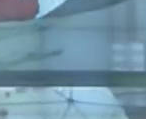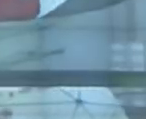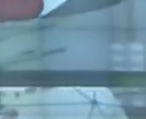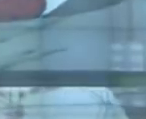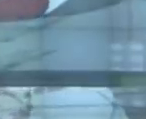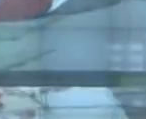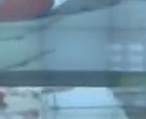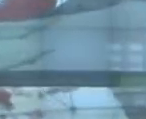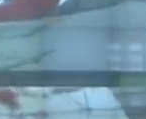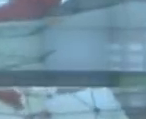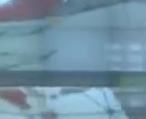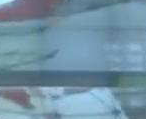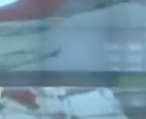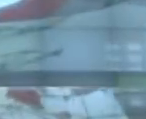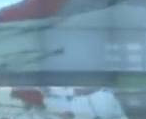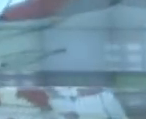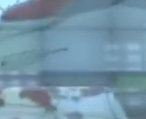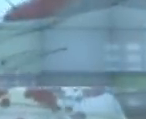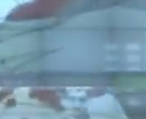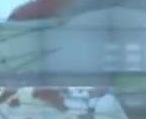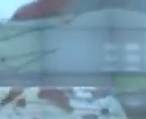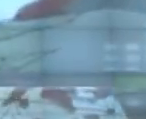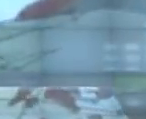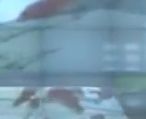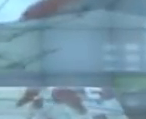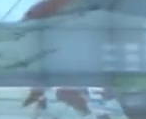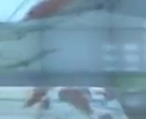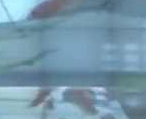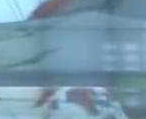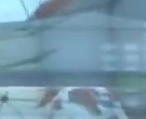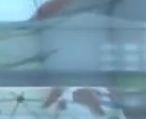creación de la UNES y que llevaron a la conformación de una Policía